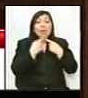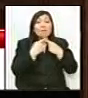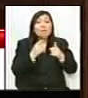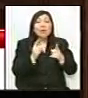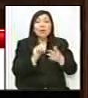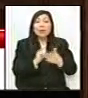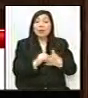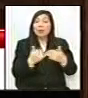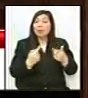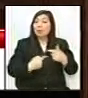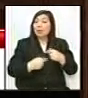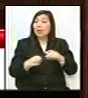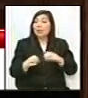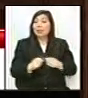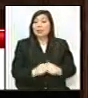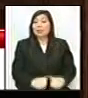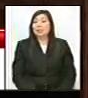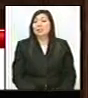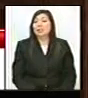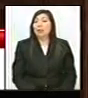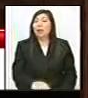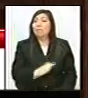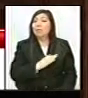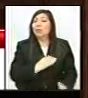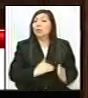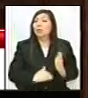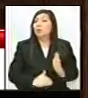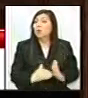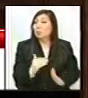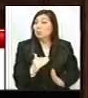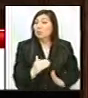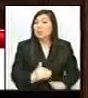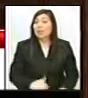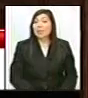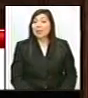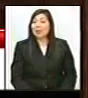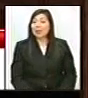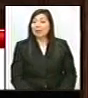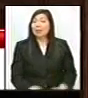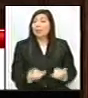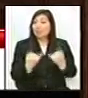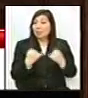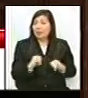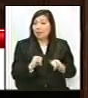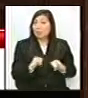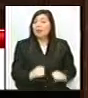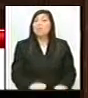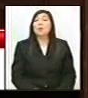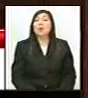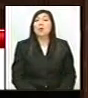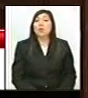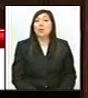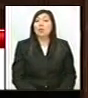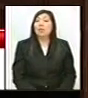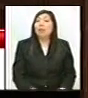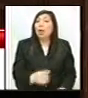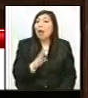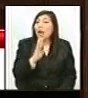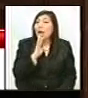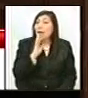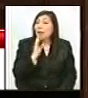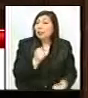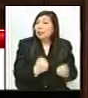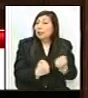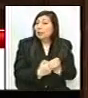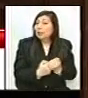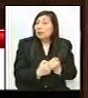viene sucediendo a su fiscal superior. Este informe hace referencia a declaraciones de